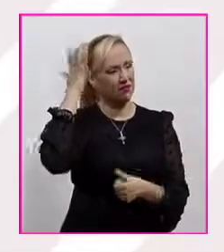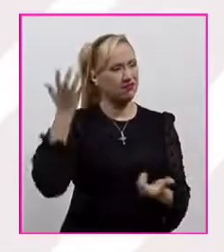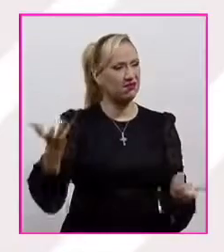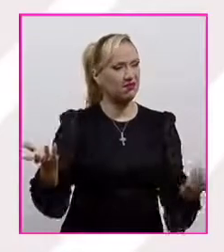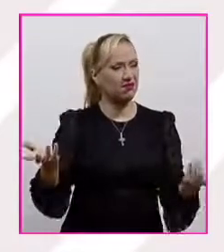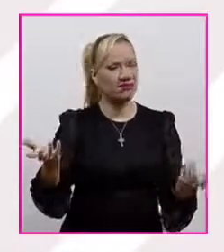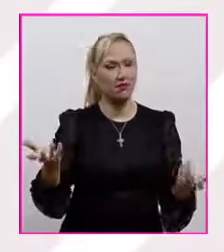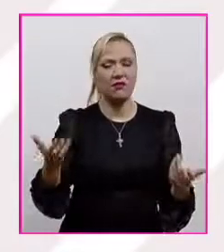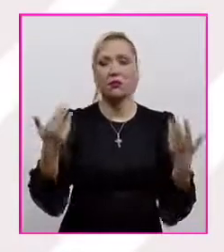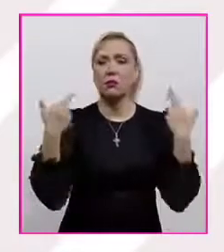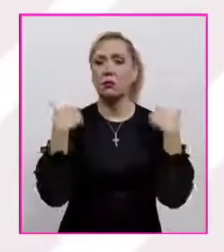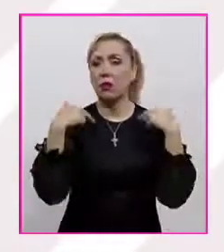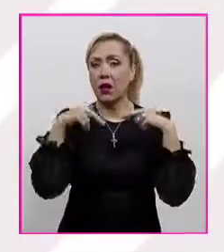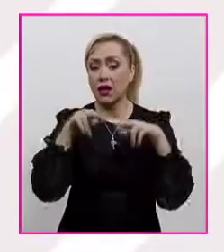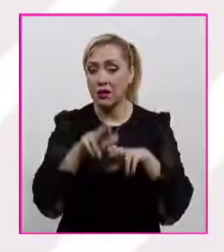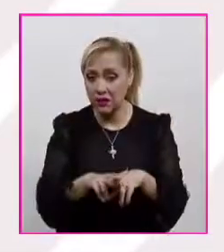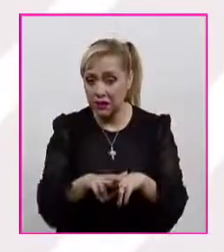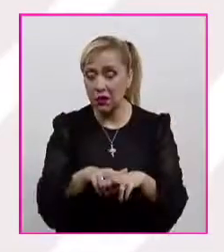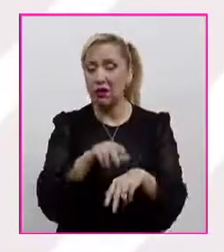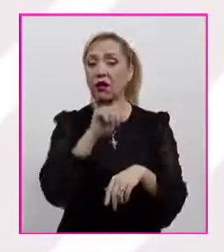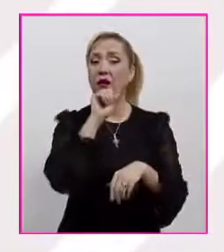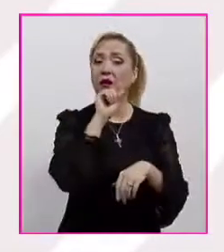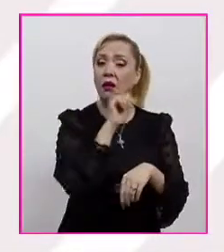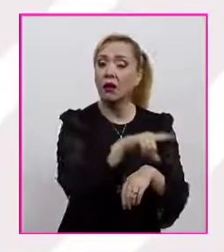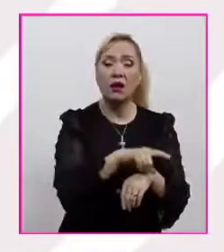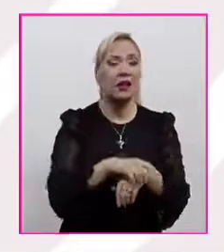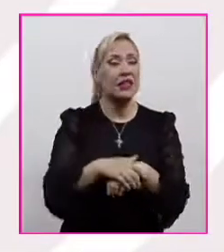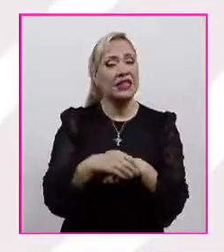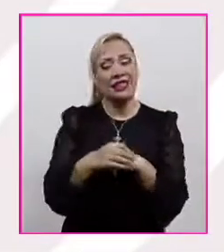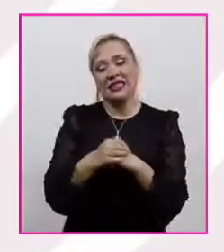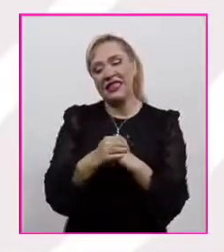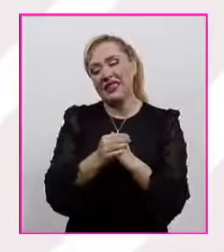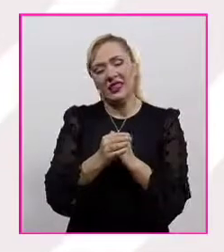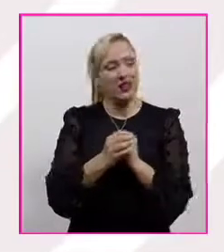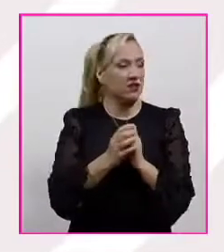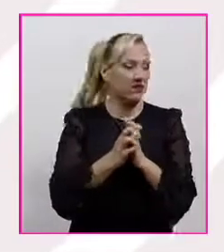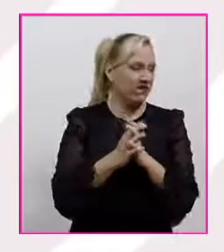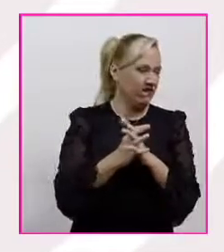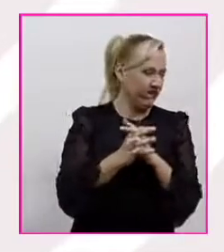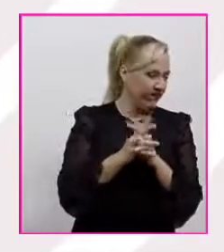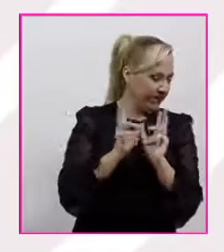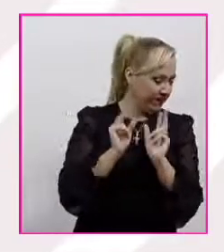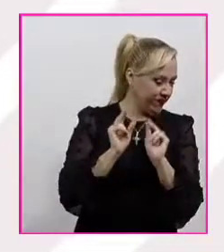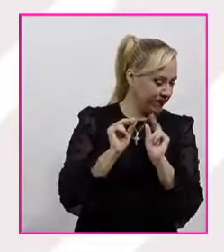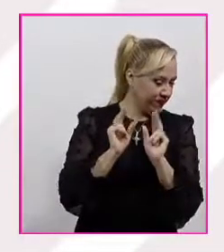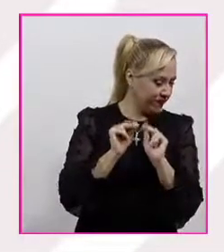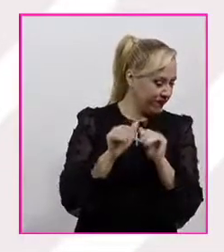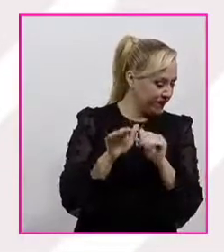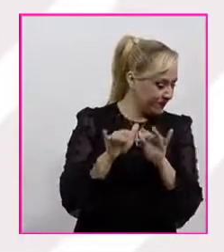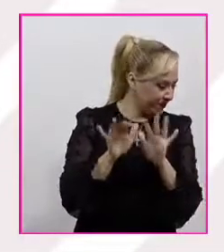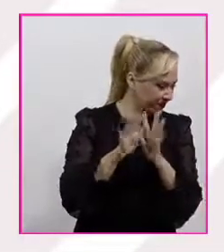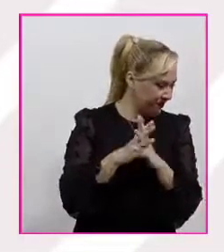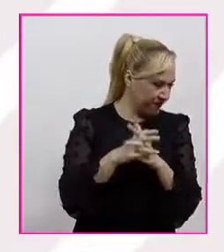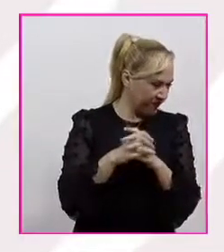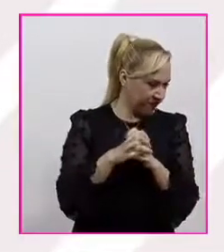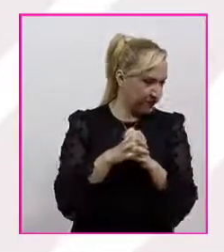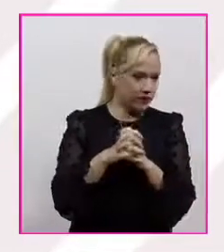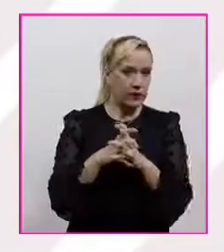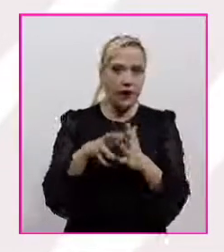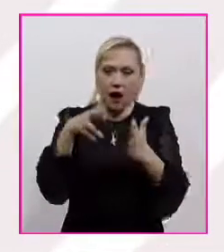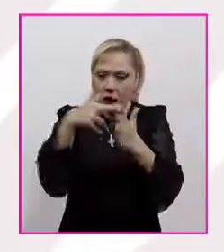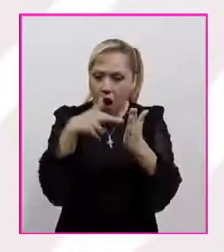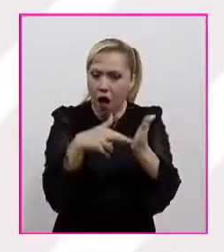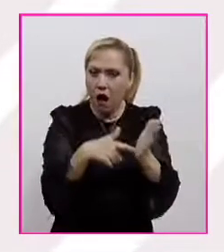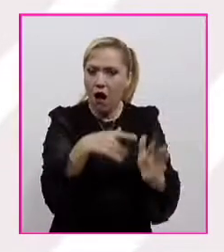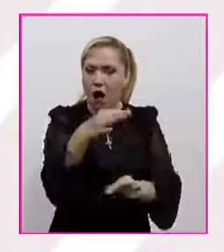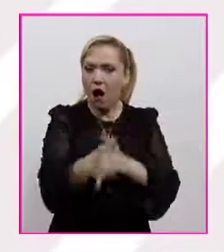percatarnos que las maestras de esa institución no querían en realidad que ingresaran, a pesar de mostrar los requisitos que se estaban